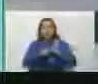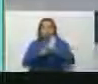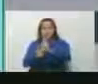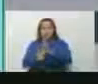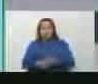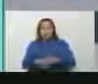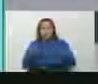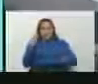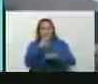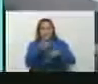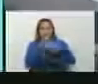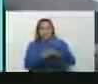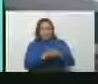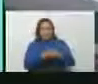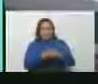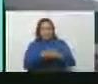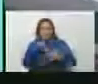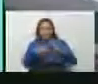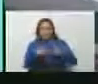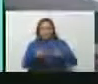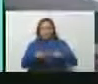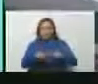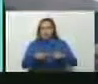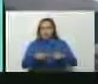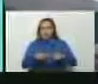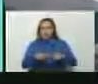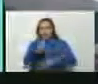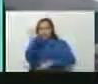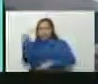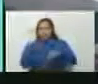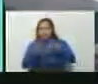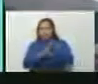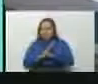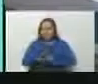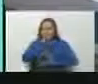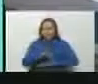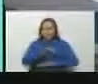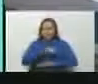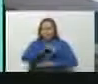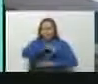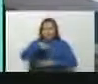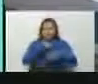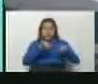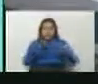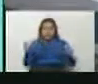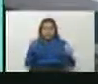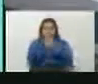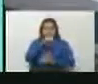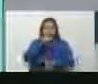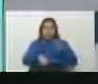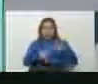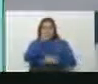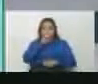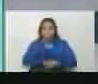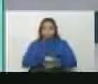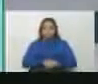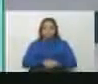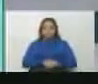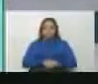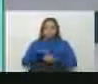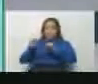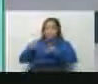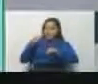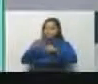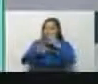hacer para no desconectarnos de la historia y de eso que se logró además a lo largo de estos últimos años? Bueno, mira, ahorita acabamos haciendo